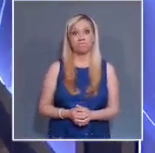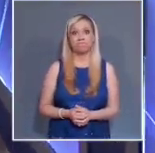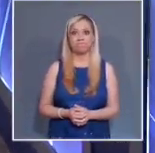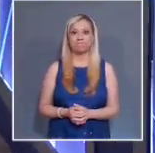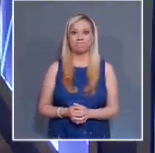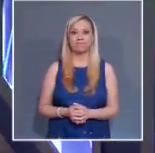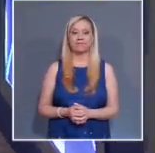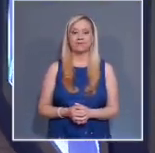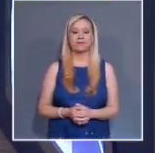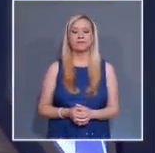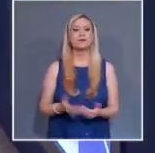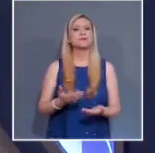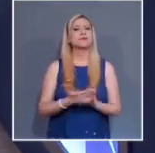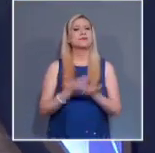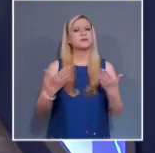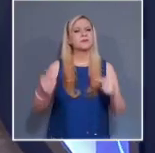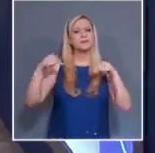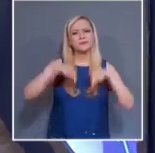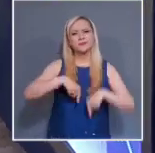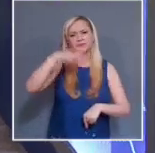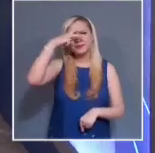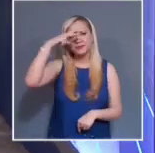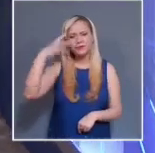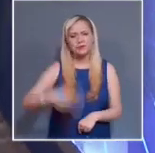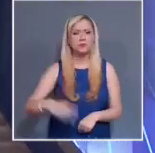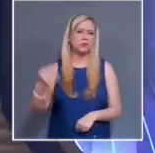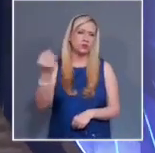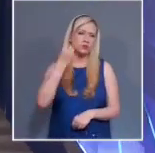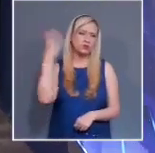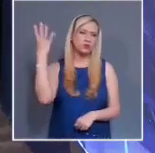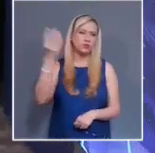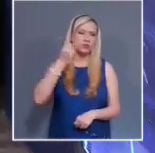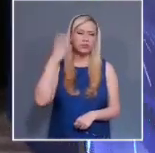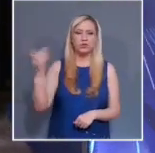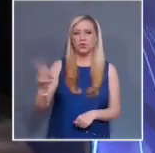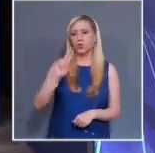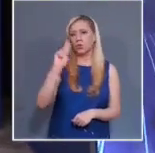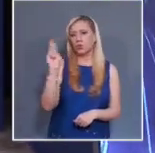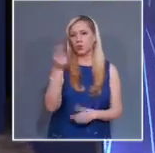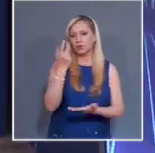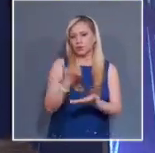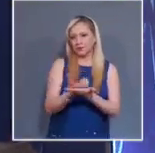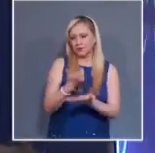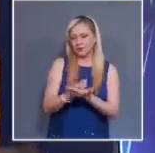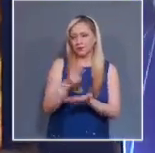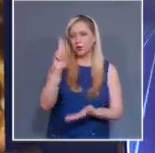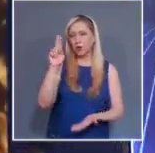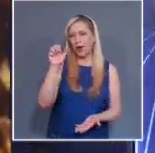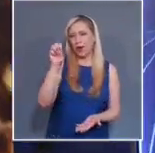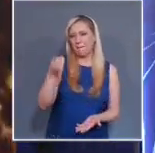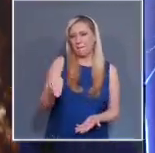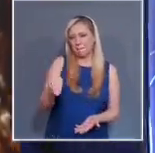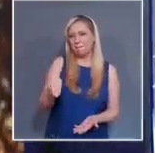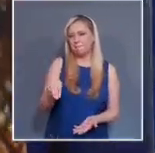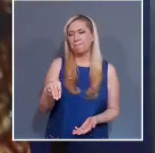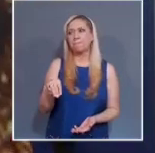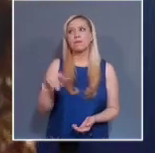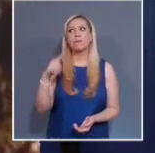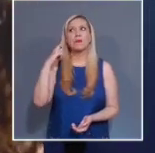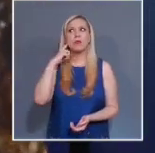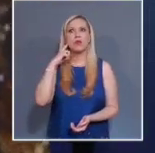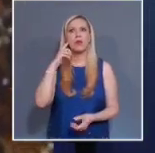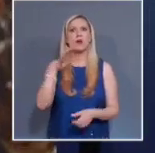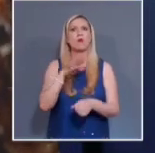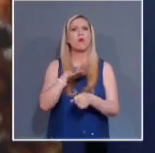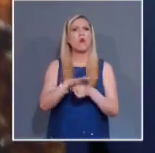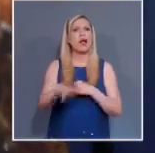Y de regreso al país, durante un foro organizado por la Facultad de Economía de la UNAM, se abordaron las principales amenazas